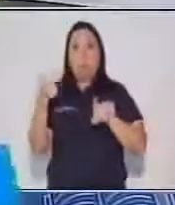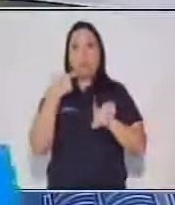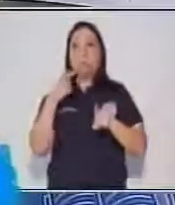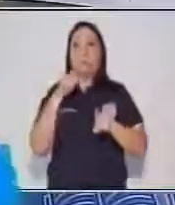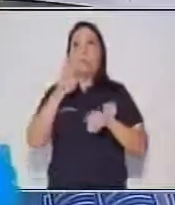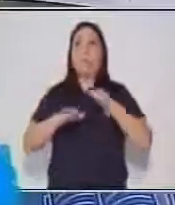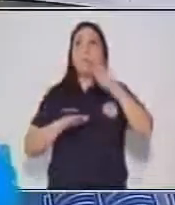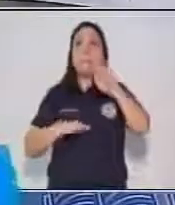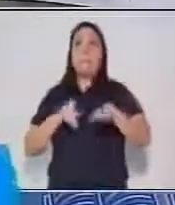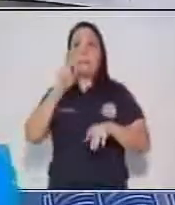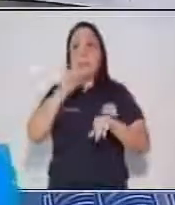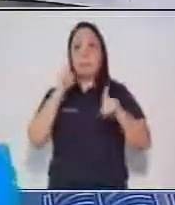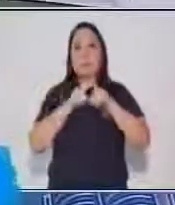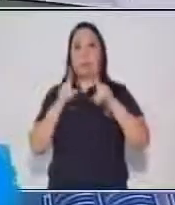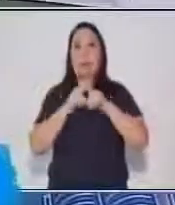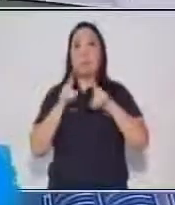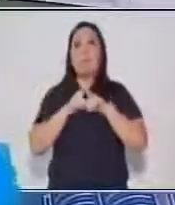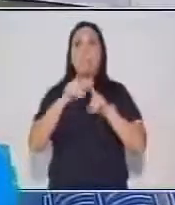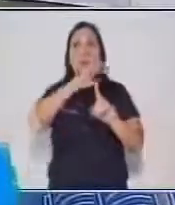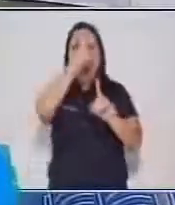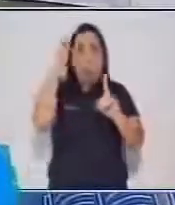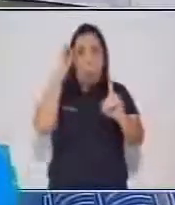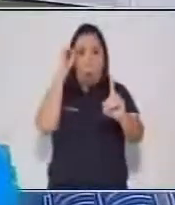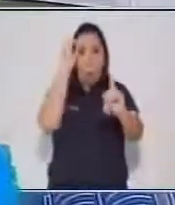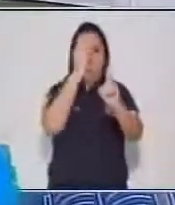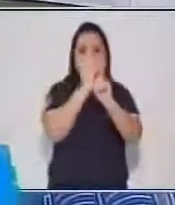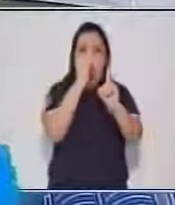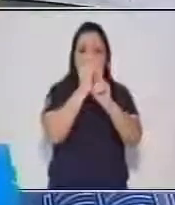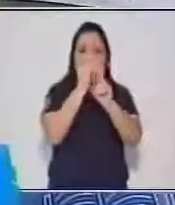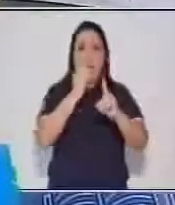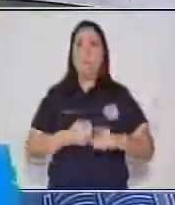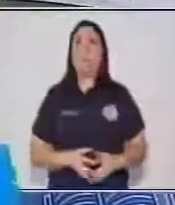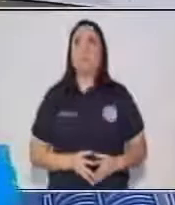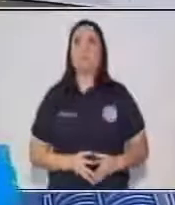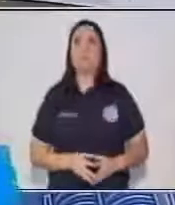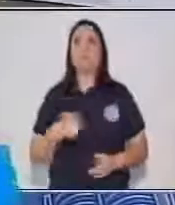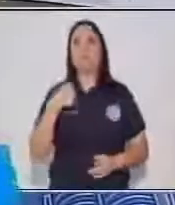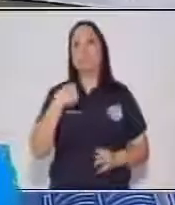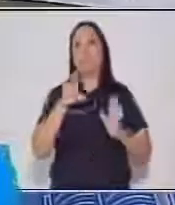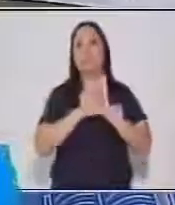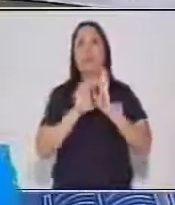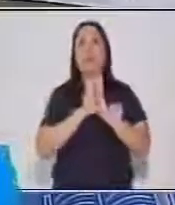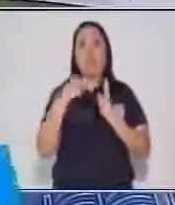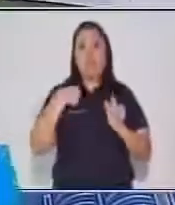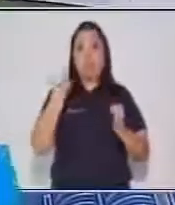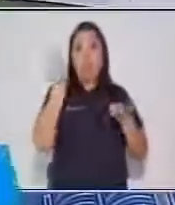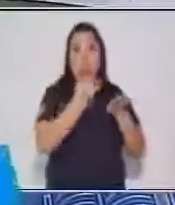la determinación de los objetivos. En esta parte tú vas a buscar